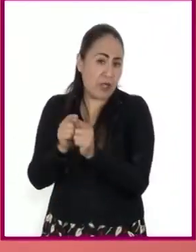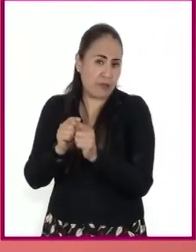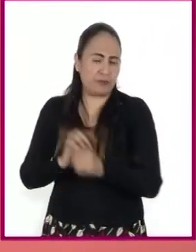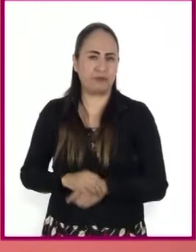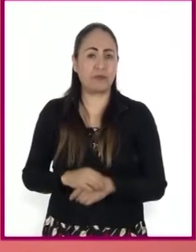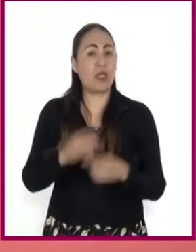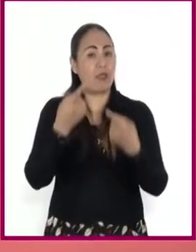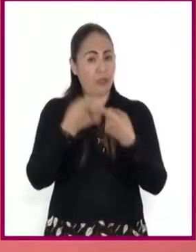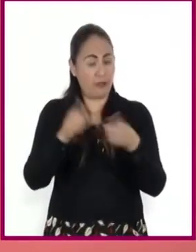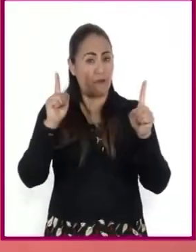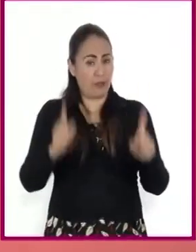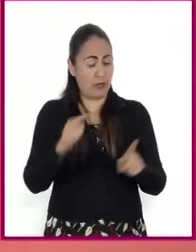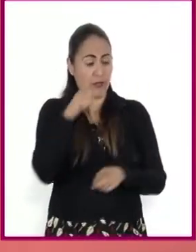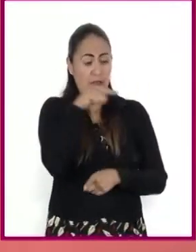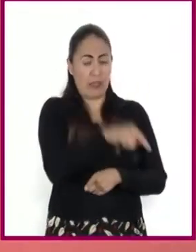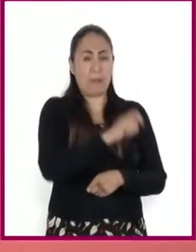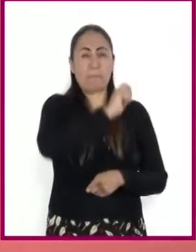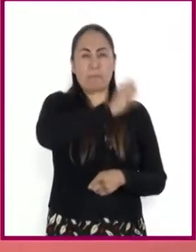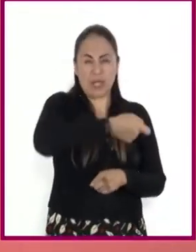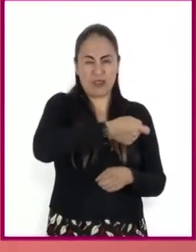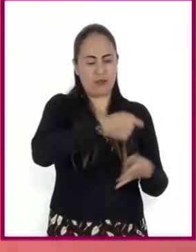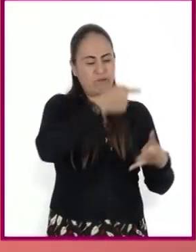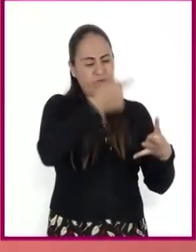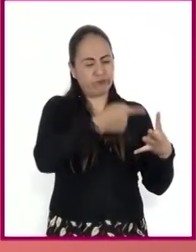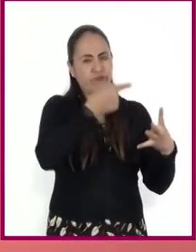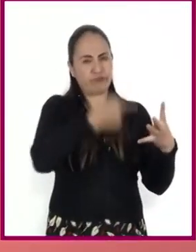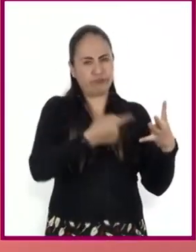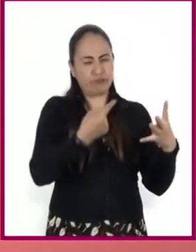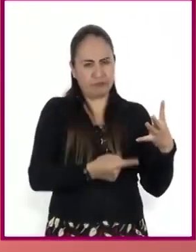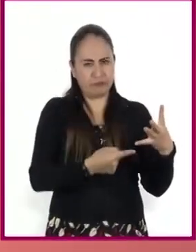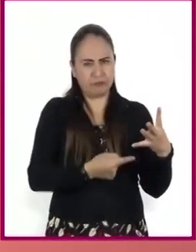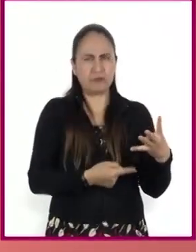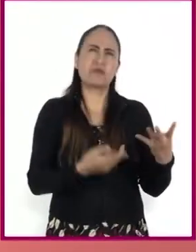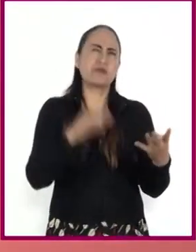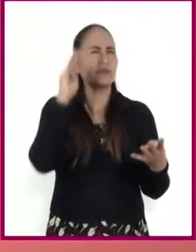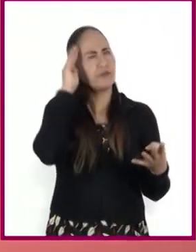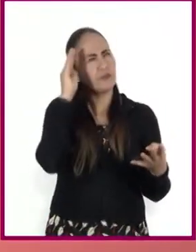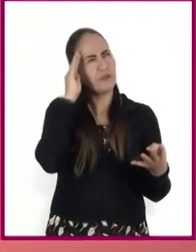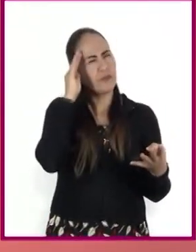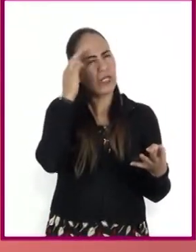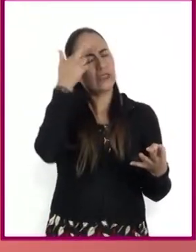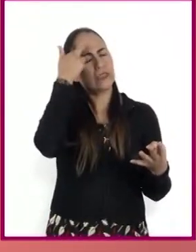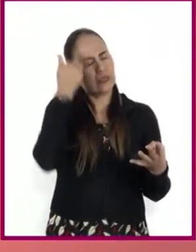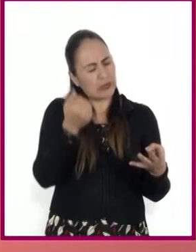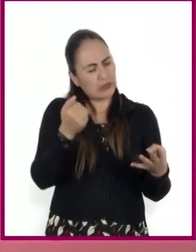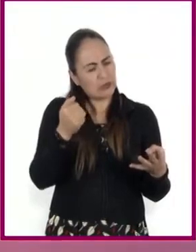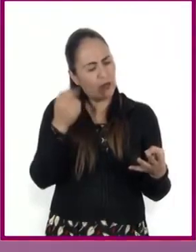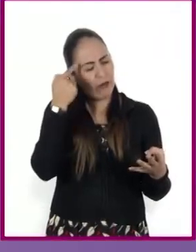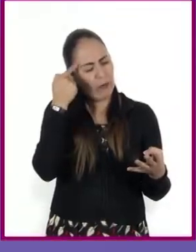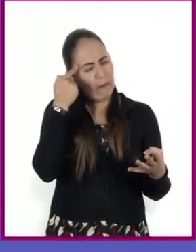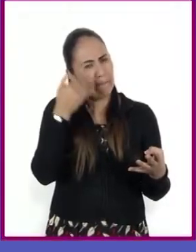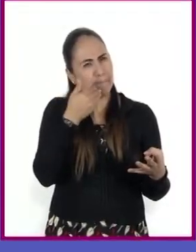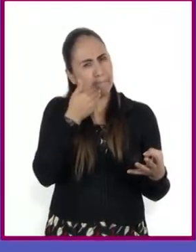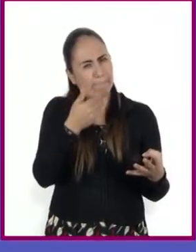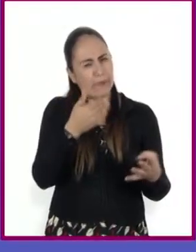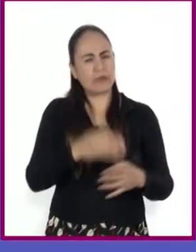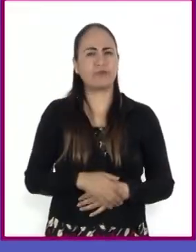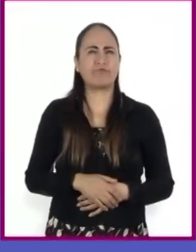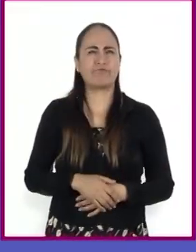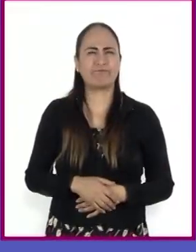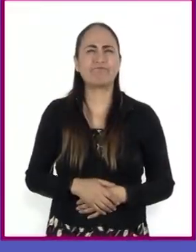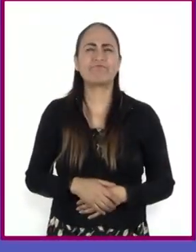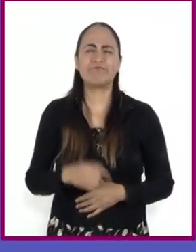que cuando definimos algo lo hacemos utilizando el razonamiento. Creo que ya